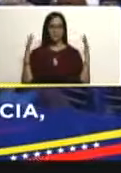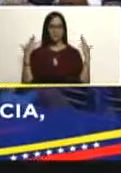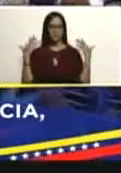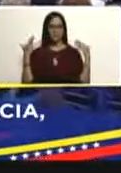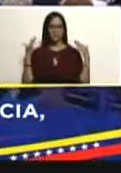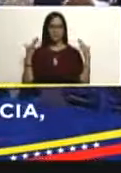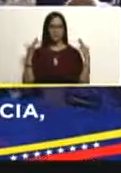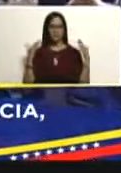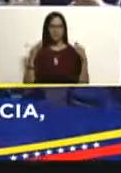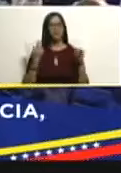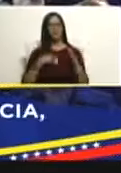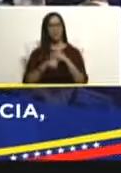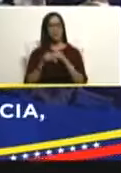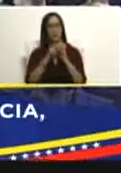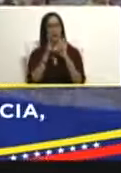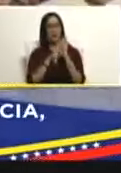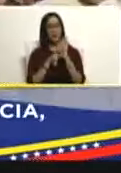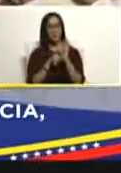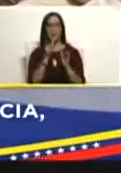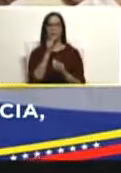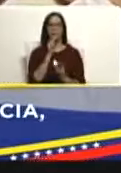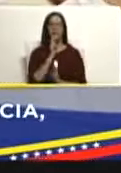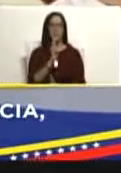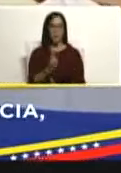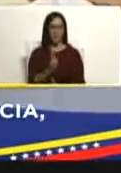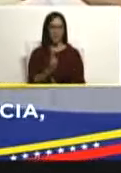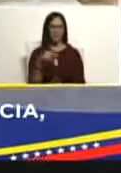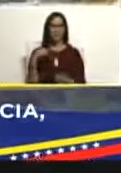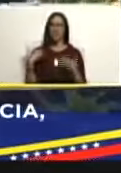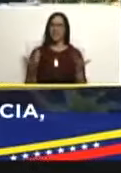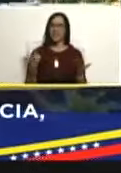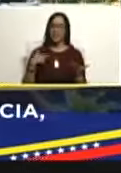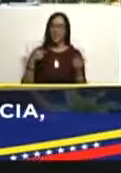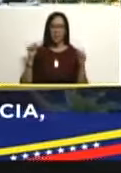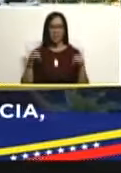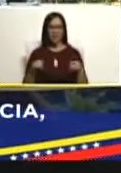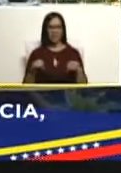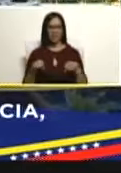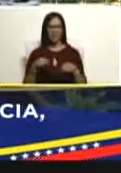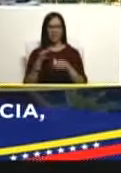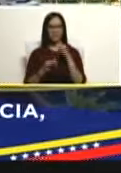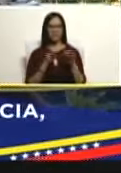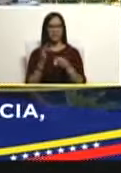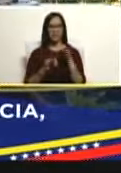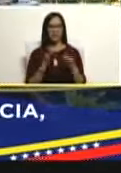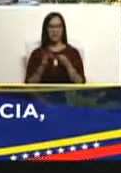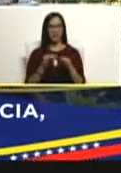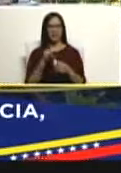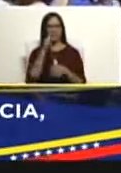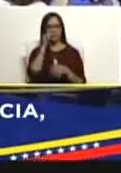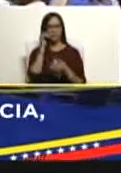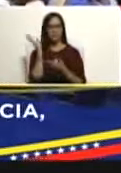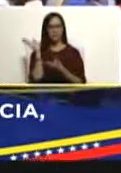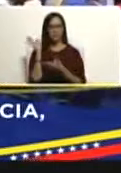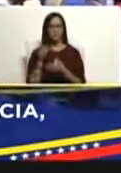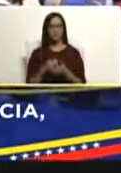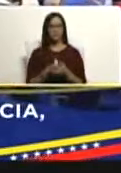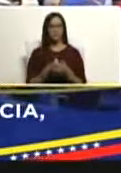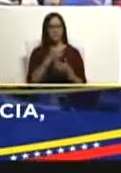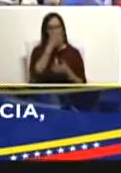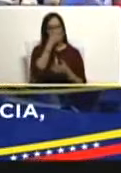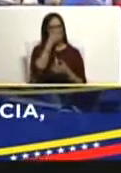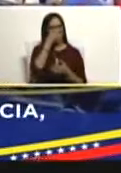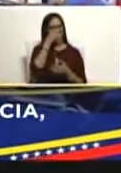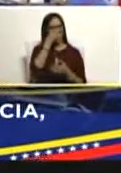Vamos aquí como los programas de pregunta y respuesta. ¿Qué tenemos aquí, Gabriela? Explícalo. Pon la cámara aquí.